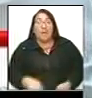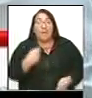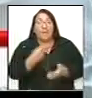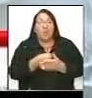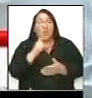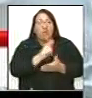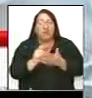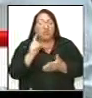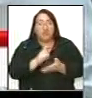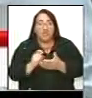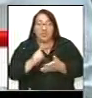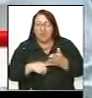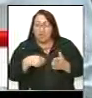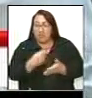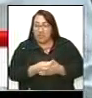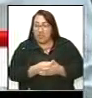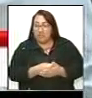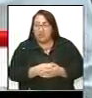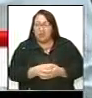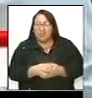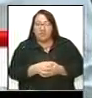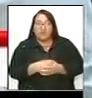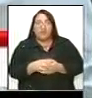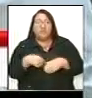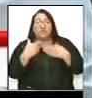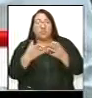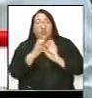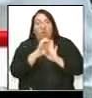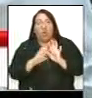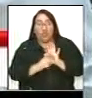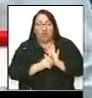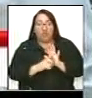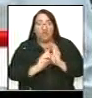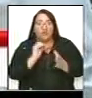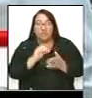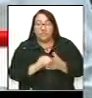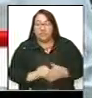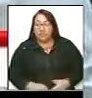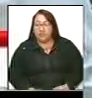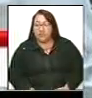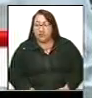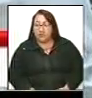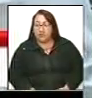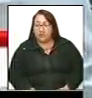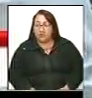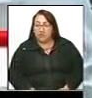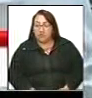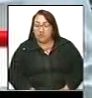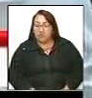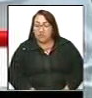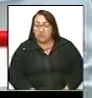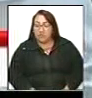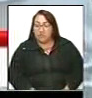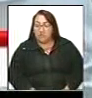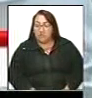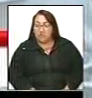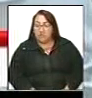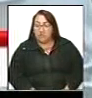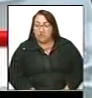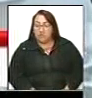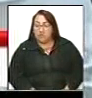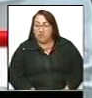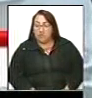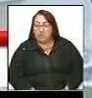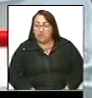al mes cada mes que se paga que se emite un código y se mete ese código dentro del sistema para activarlo durante tal